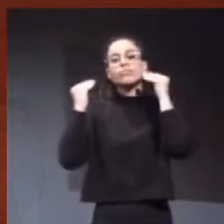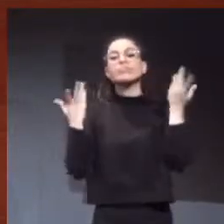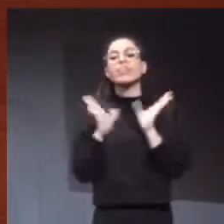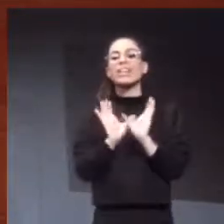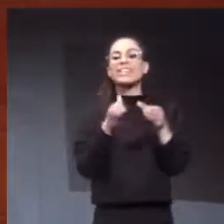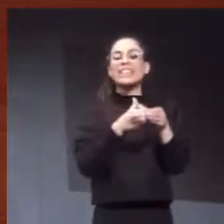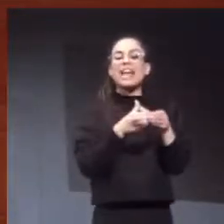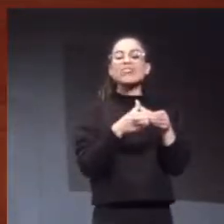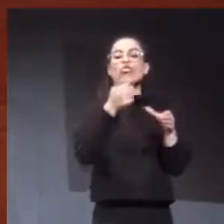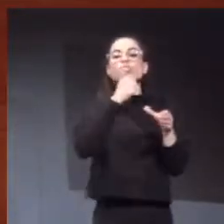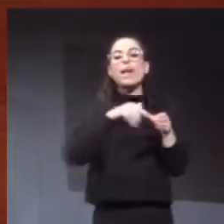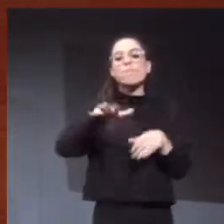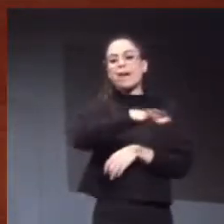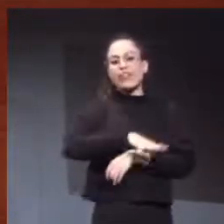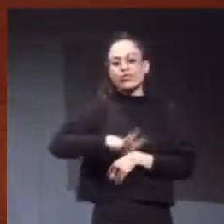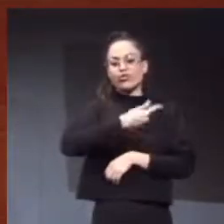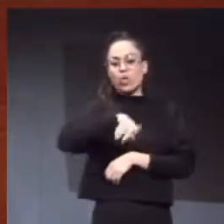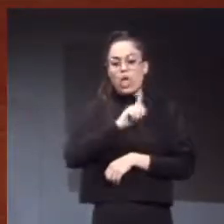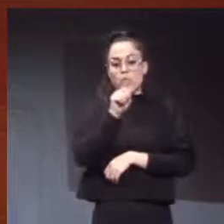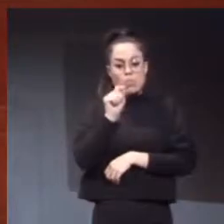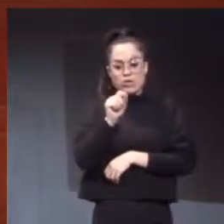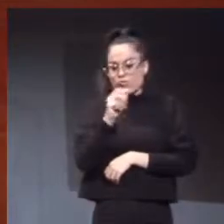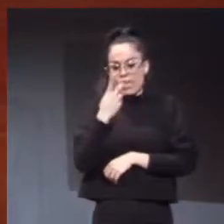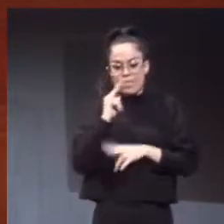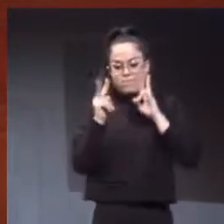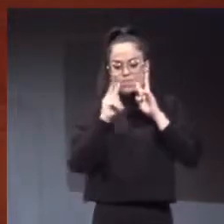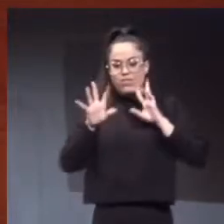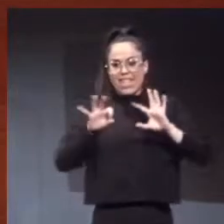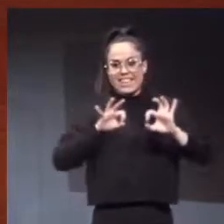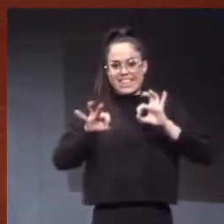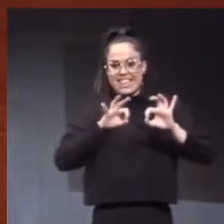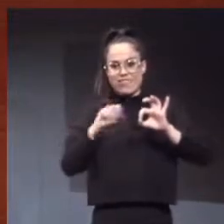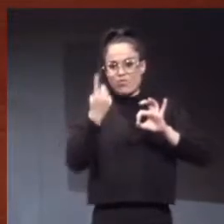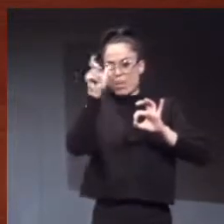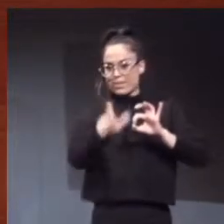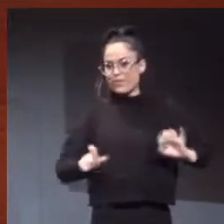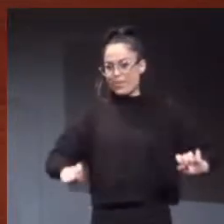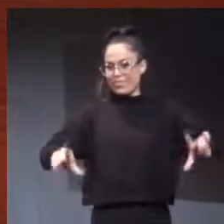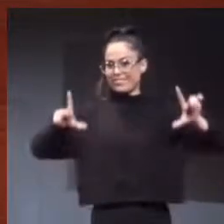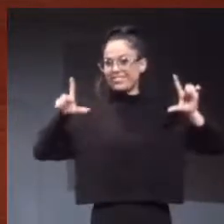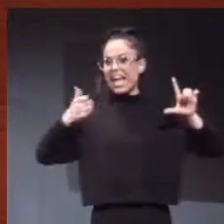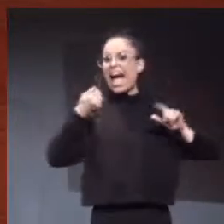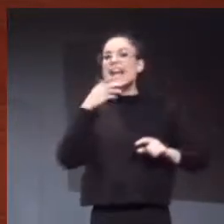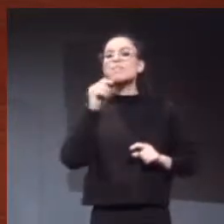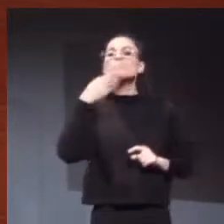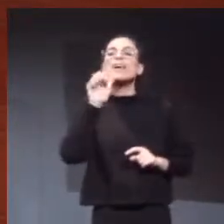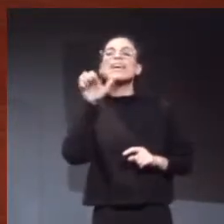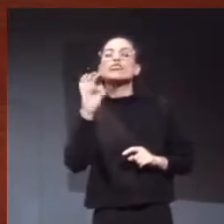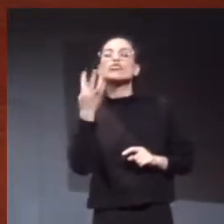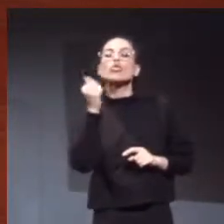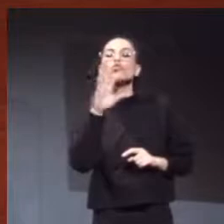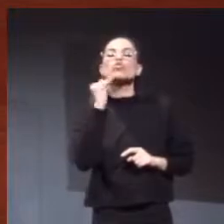del Barrio. En un minuto veremos en acción a una de sus cabezas visibles y principales impulsores, Alberto San Juan, que ya lo tenemos aquí con